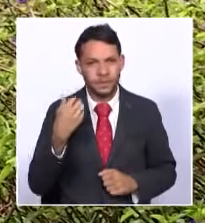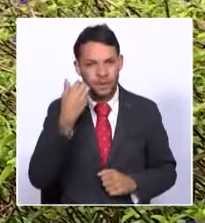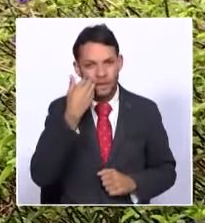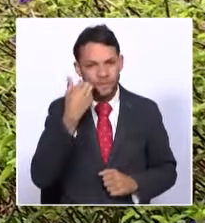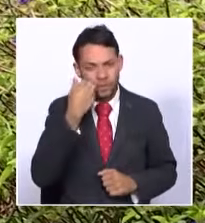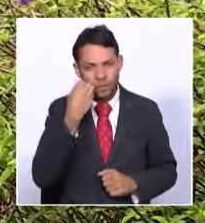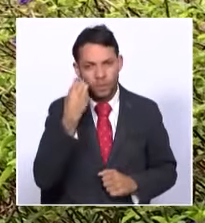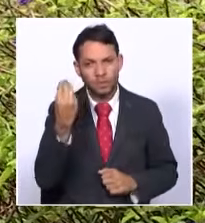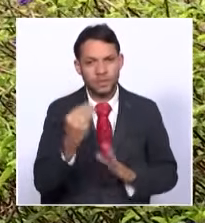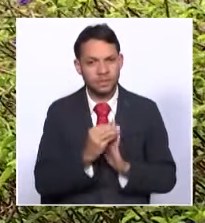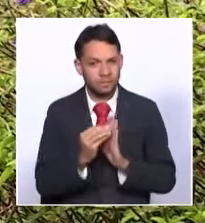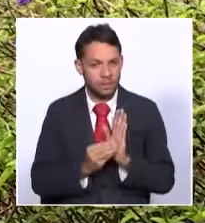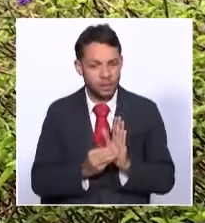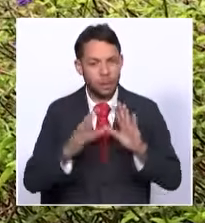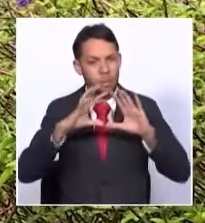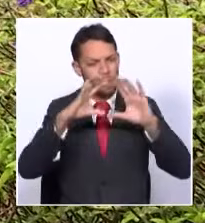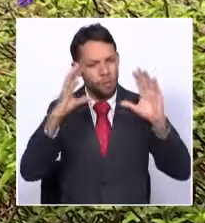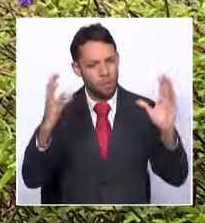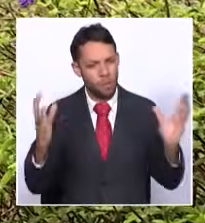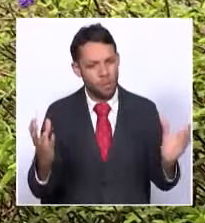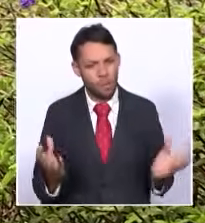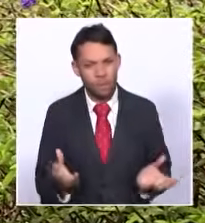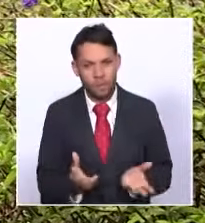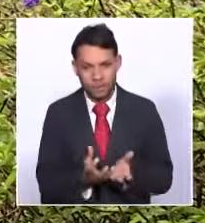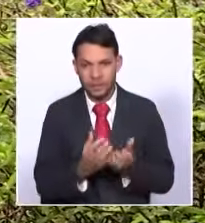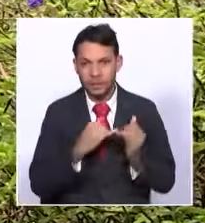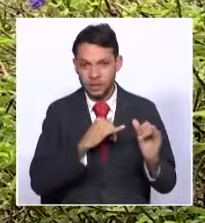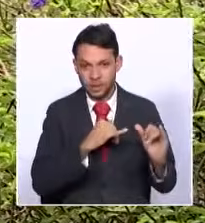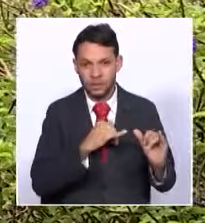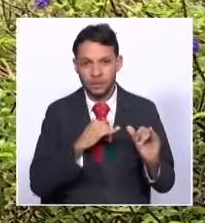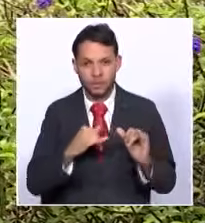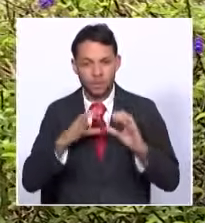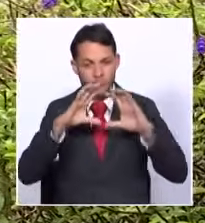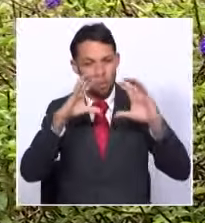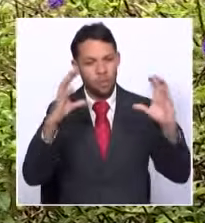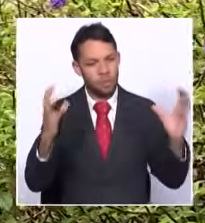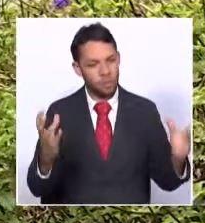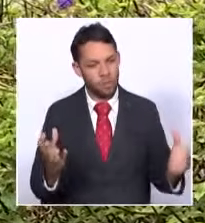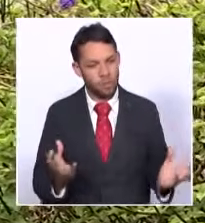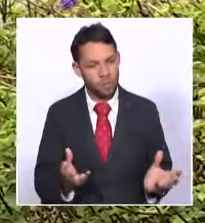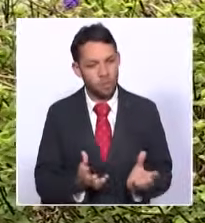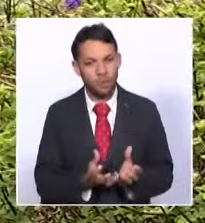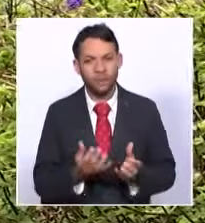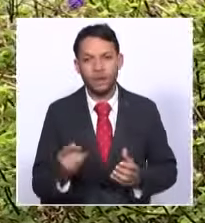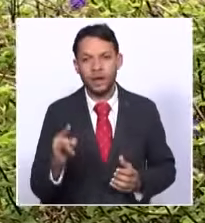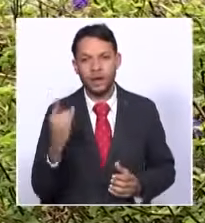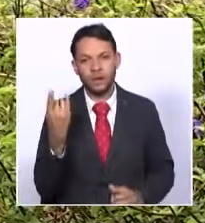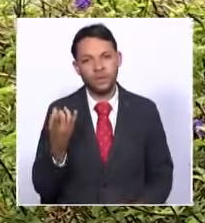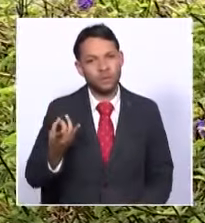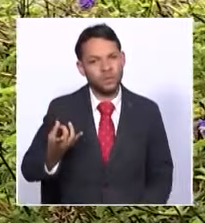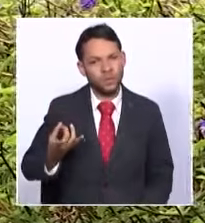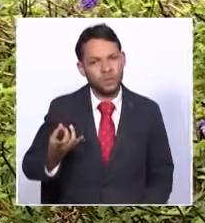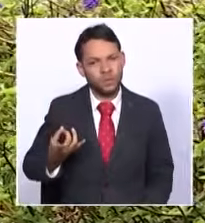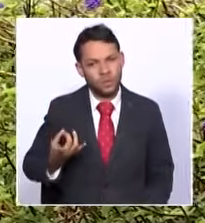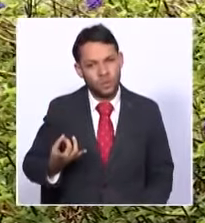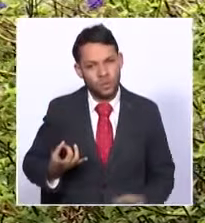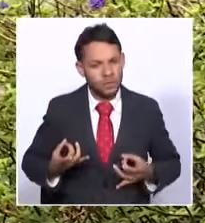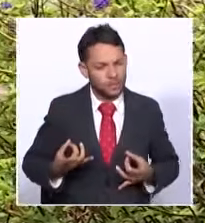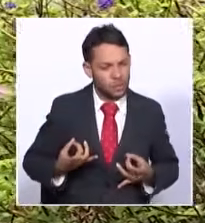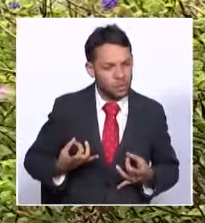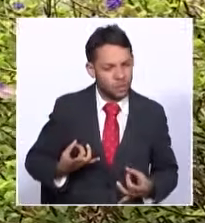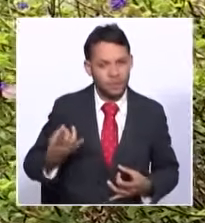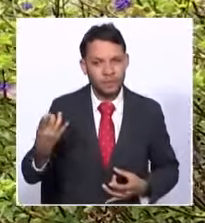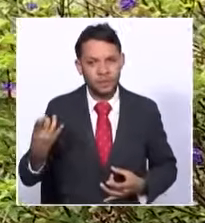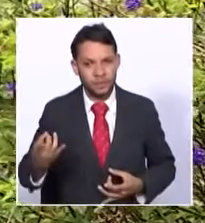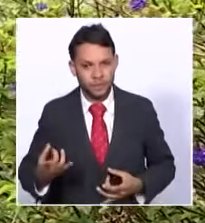de consulta en el mundo. ¿Por qué es lo que la gente finalmente termina consultando? Porque algo le duele, el dolor, para lo